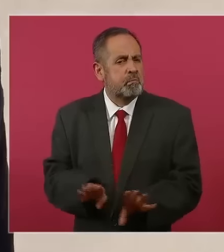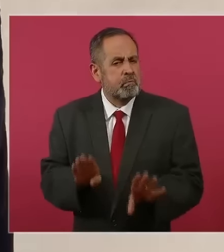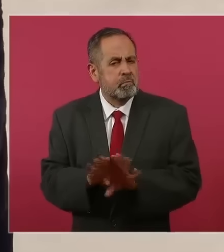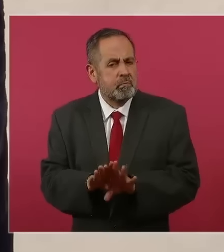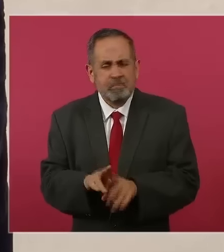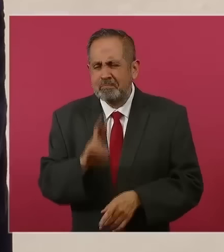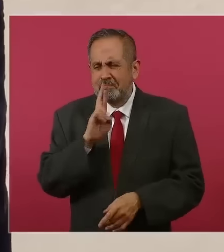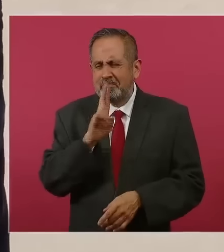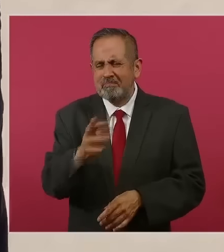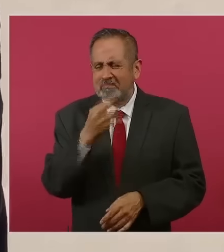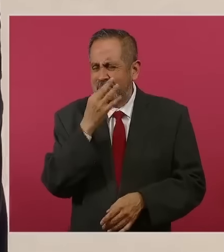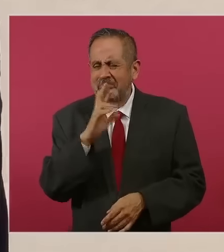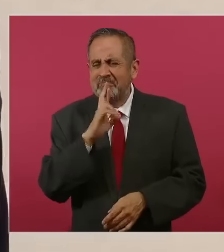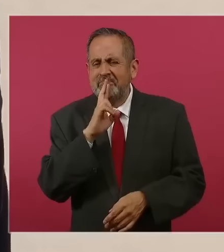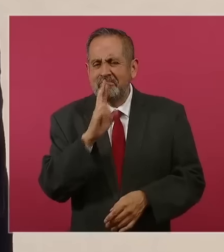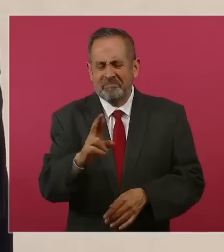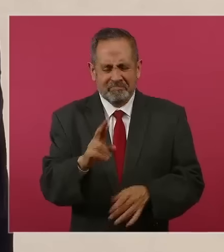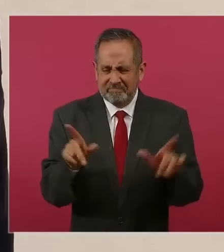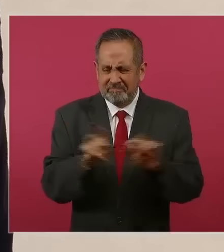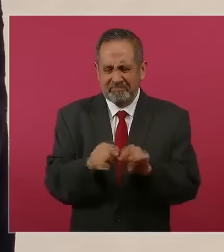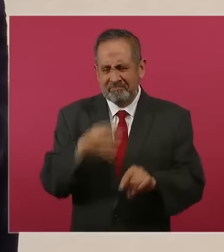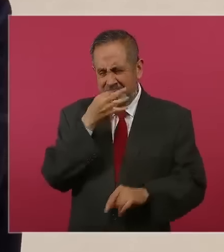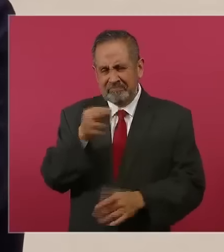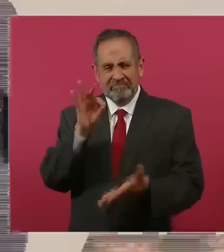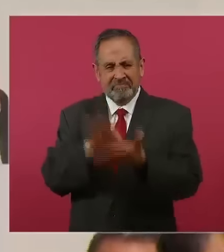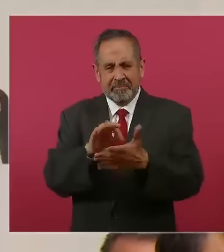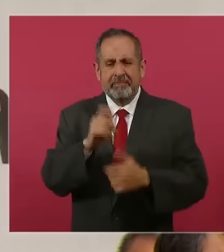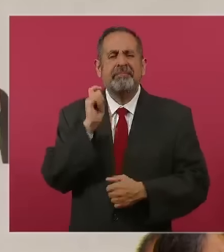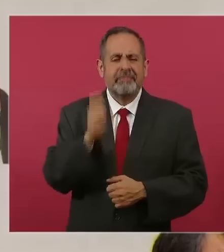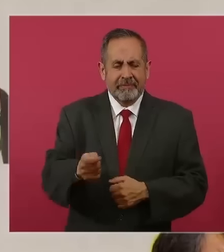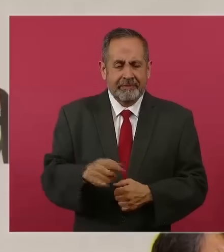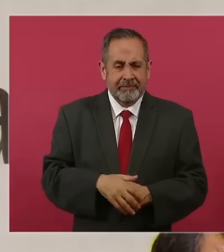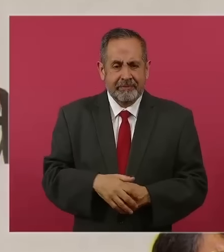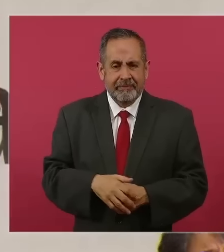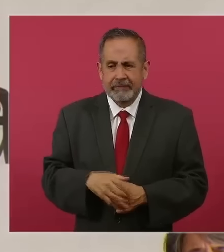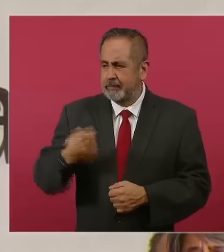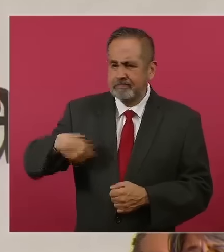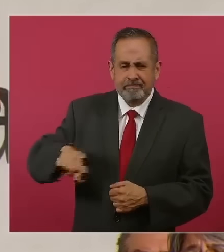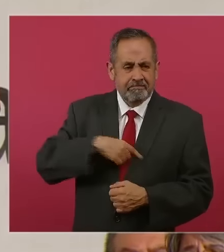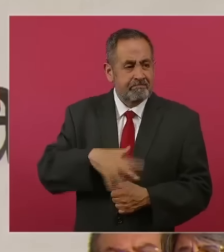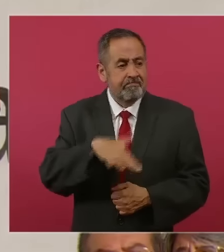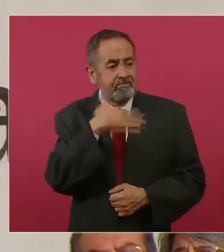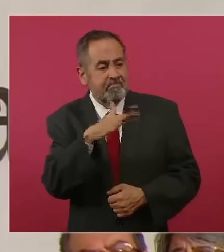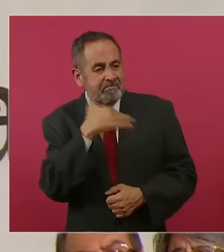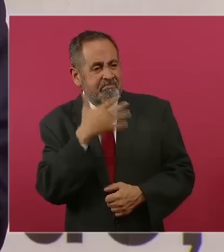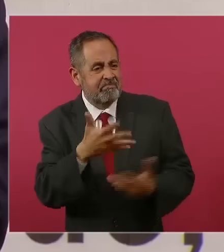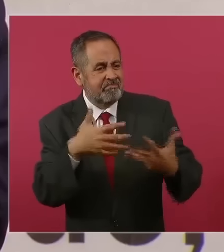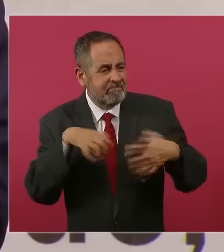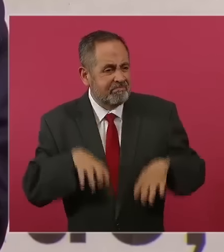Contesto de inmediato y en breve: el no permitir la corrupción.